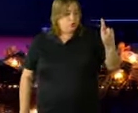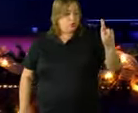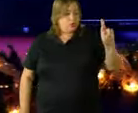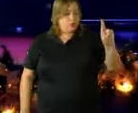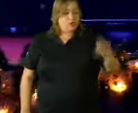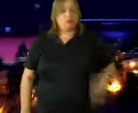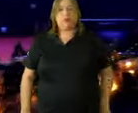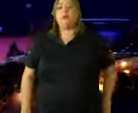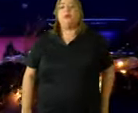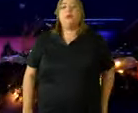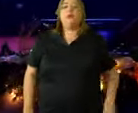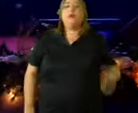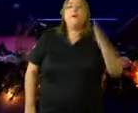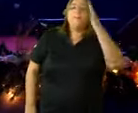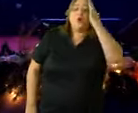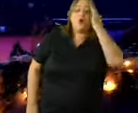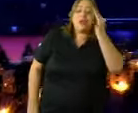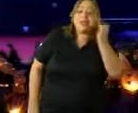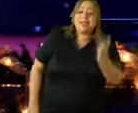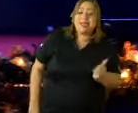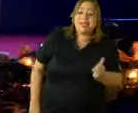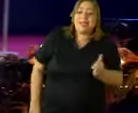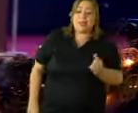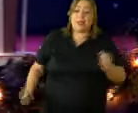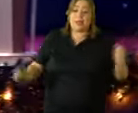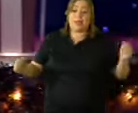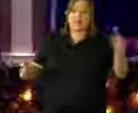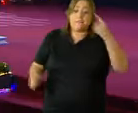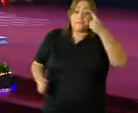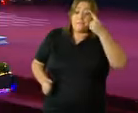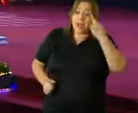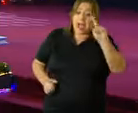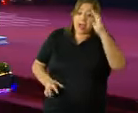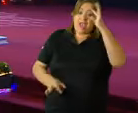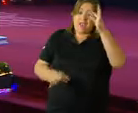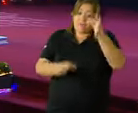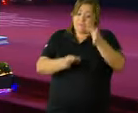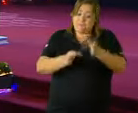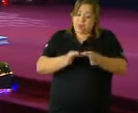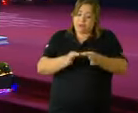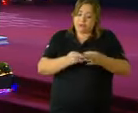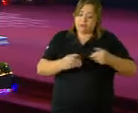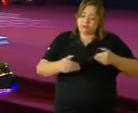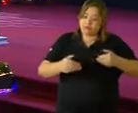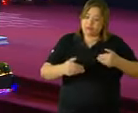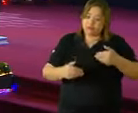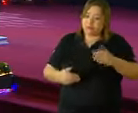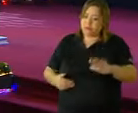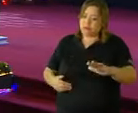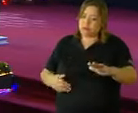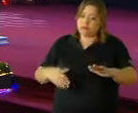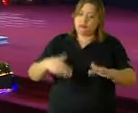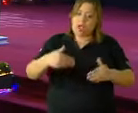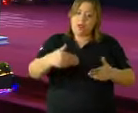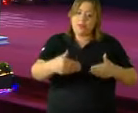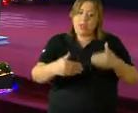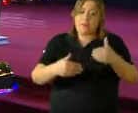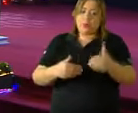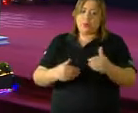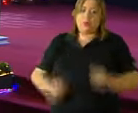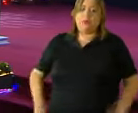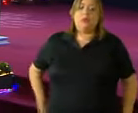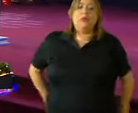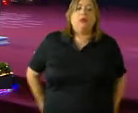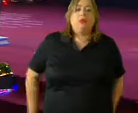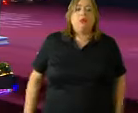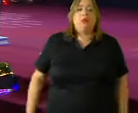Por fe andamos, ¿qué dice? ¿Y no qué? Dice el que está a tu lado. La